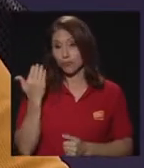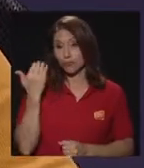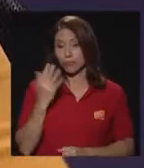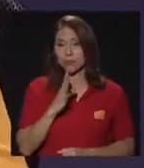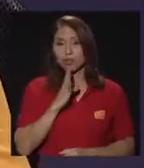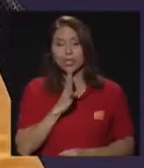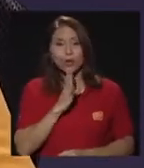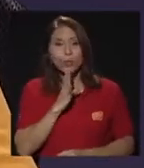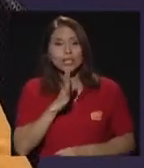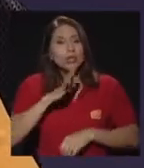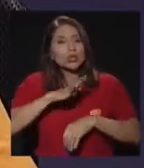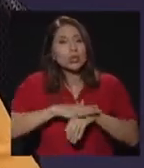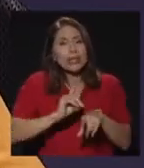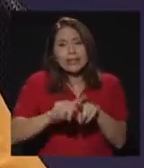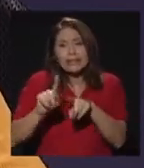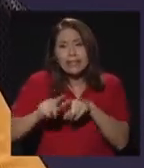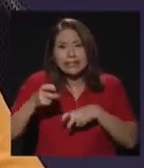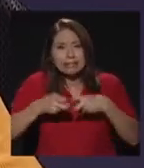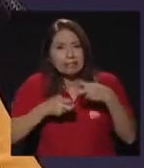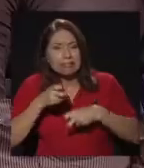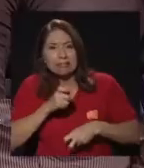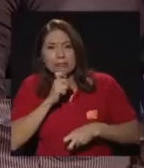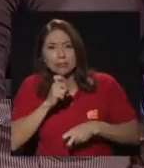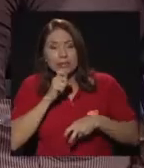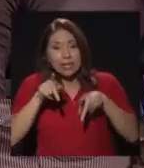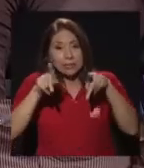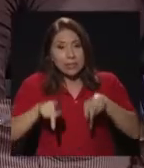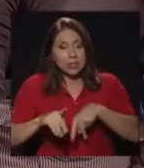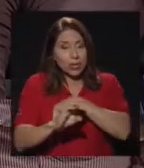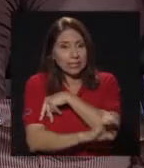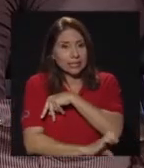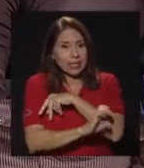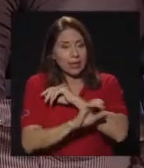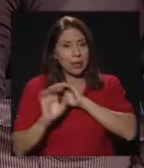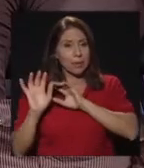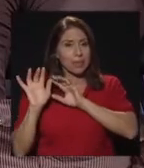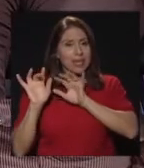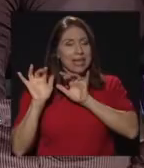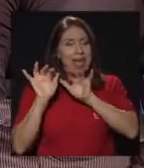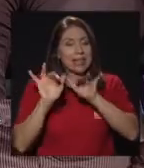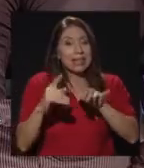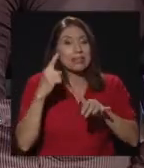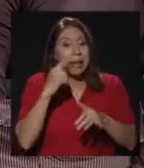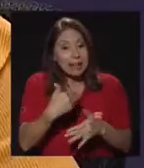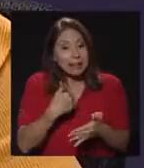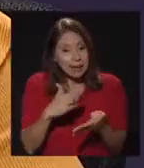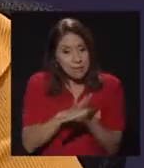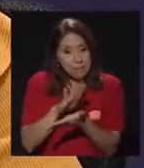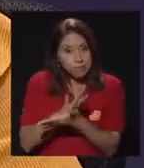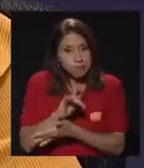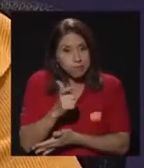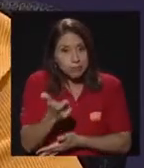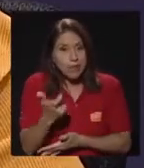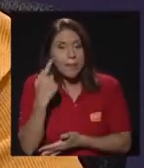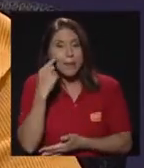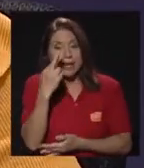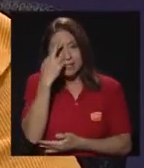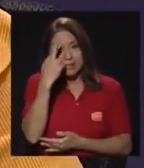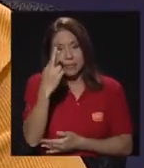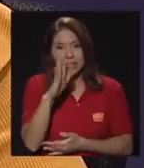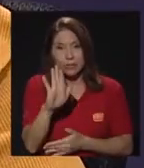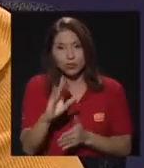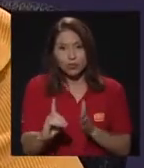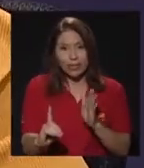conversando de las dificultades de las personas migrantes para documentarse, para que se respeten sus